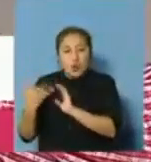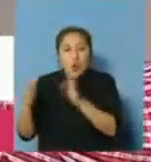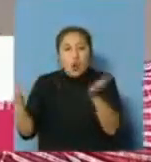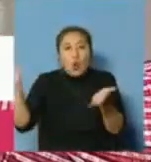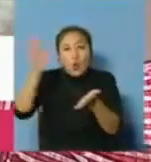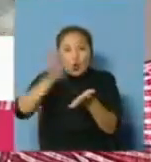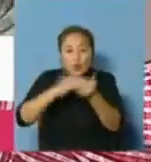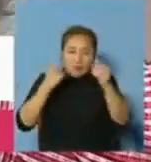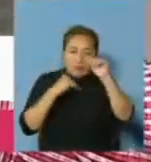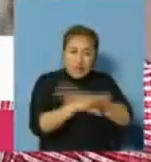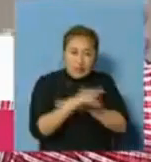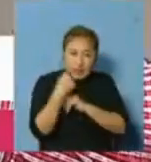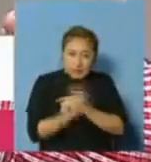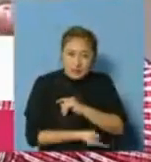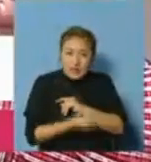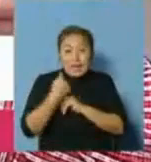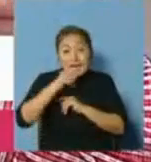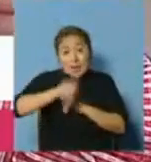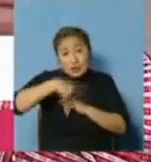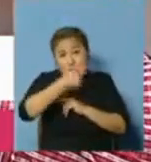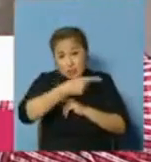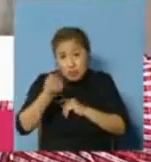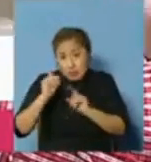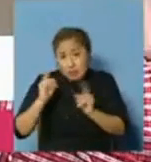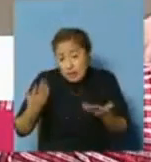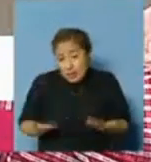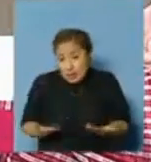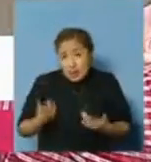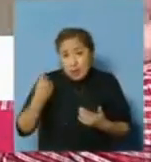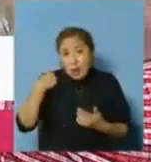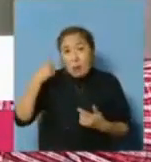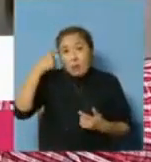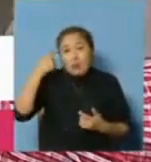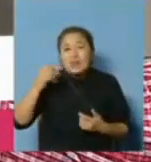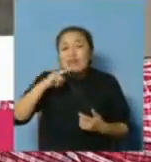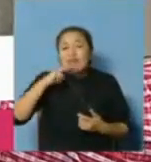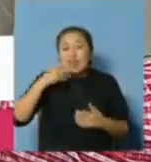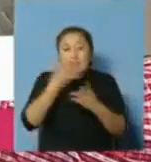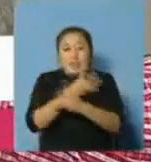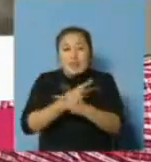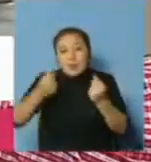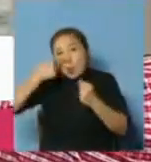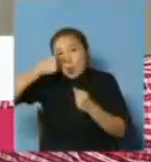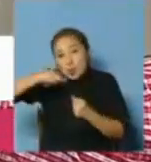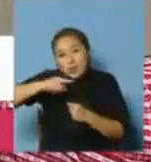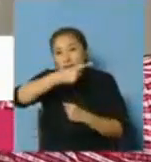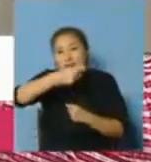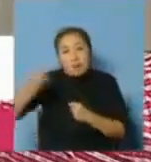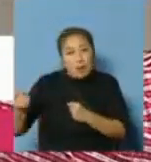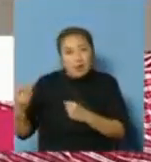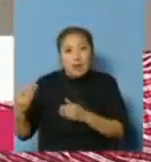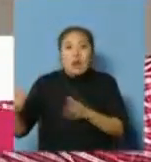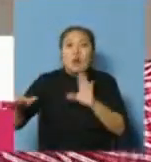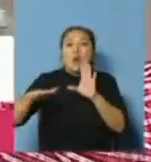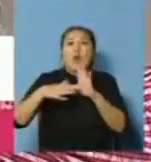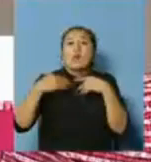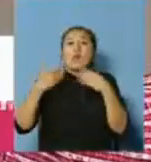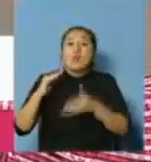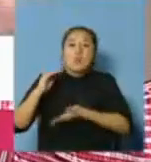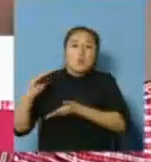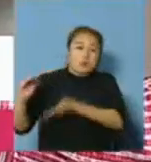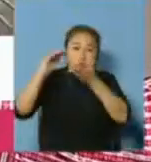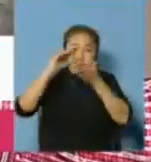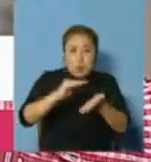juntando probablemente en la semana que viene porque esto cerraría el viernes y la próxima semana puedan llegar un volumen